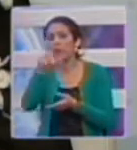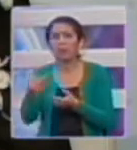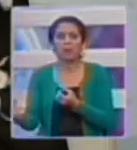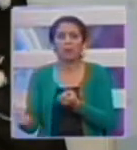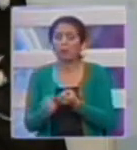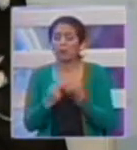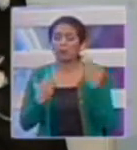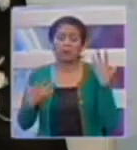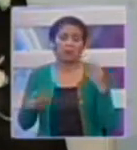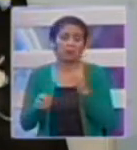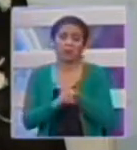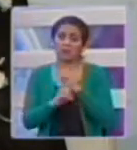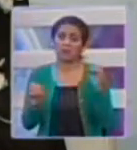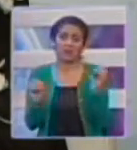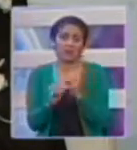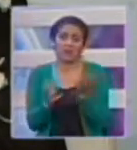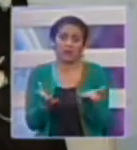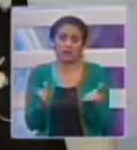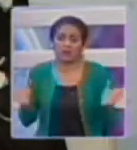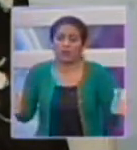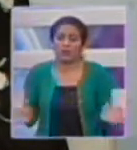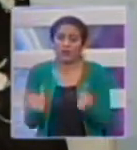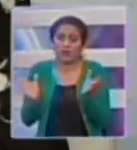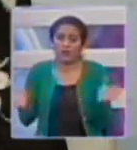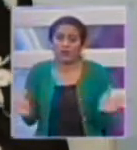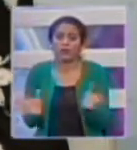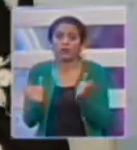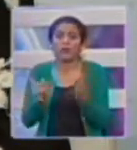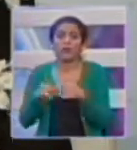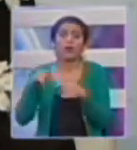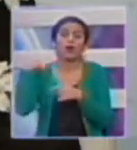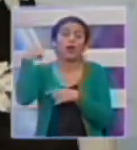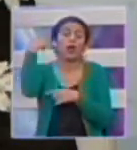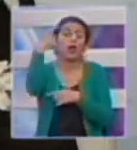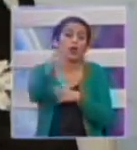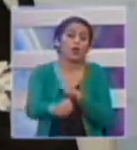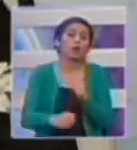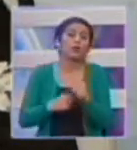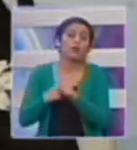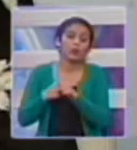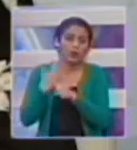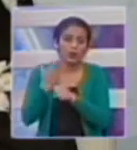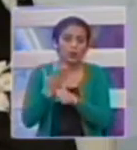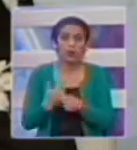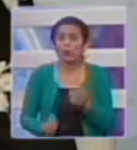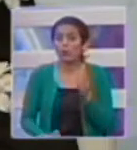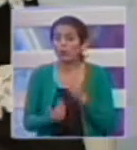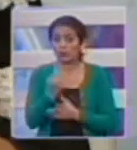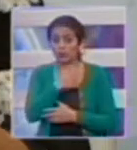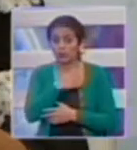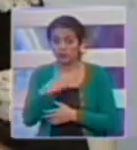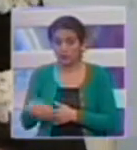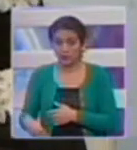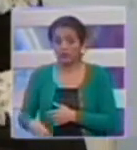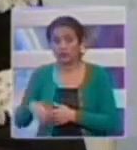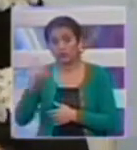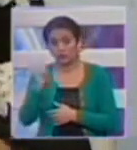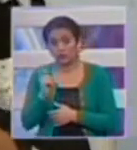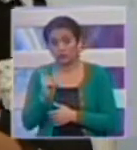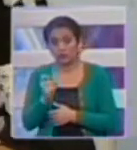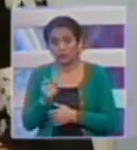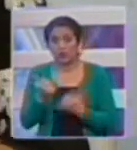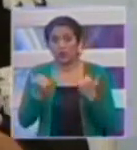proyectar la siguiente elección presidencial, porque lo que nos pasa en este momento en el Ecuador también es el resultado de nuestro inmediatismo,